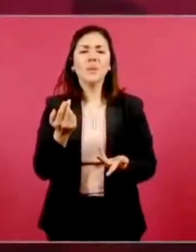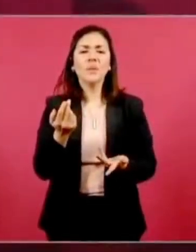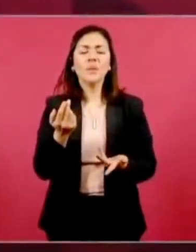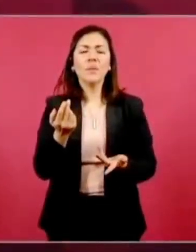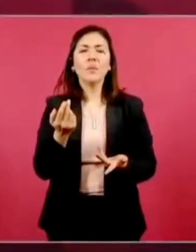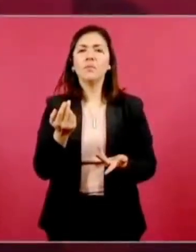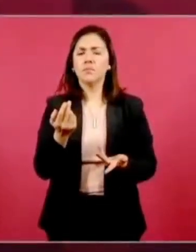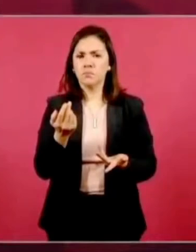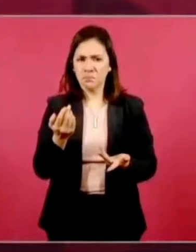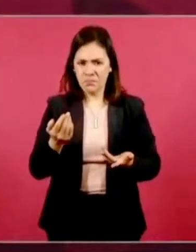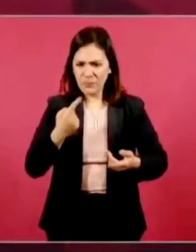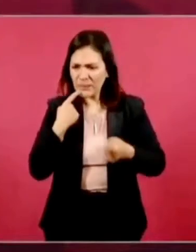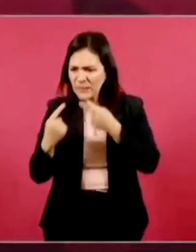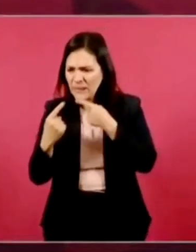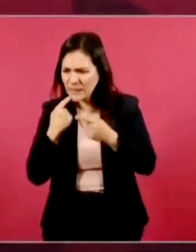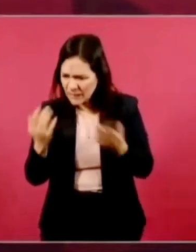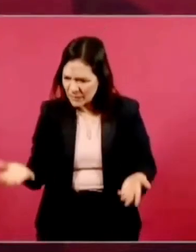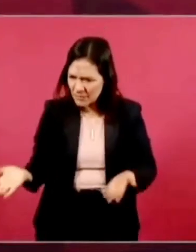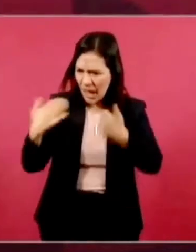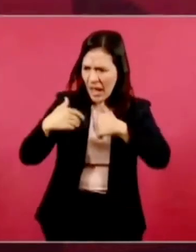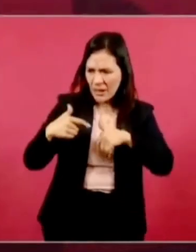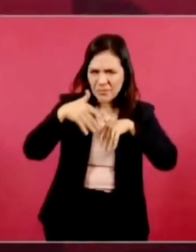organizar manifestaciones,